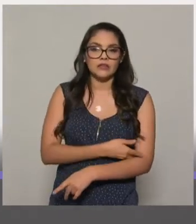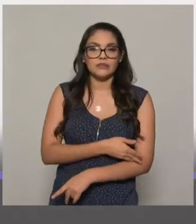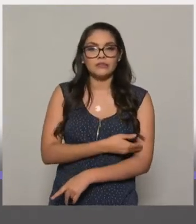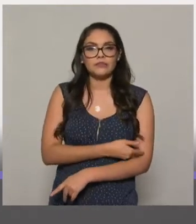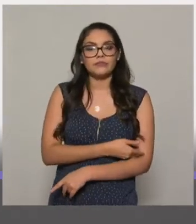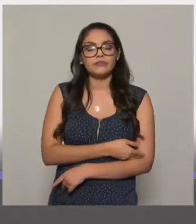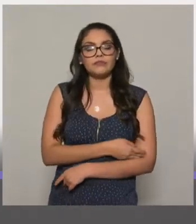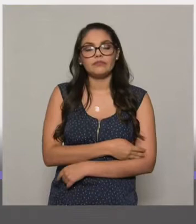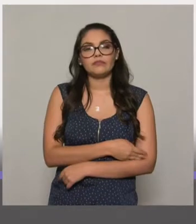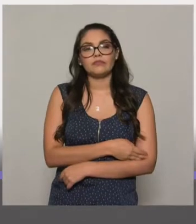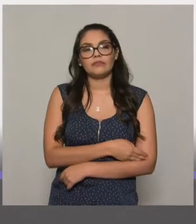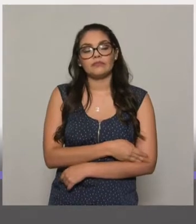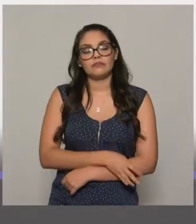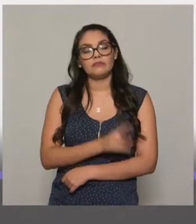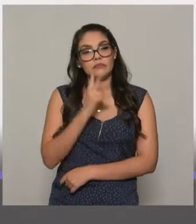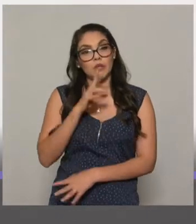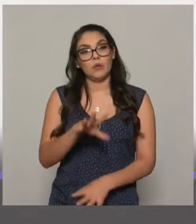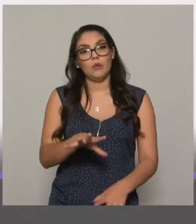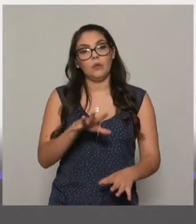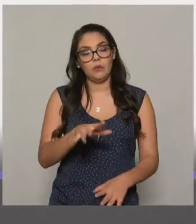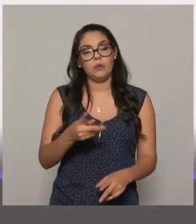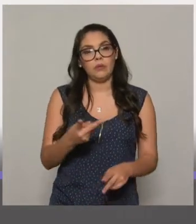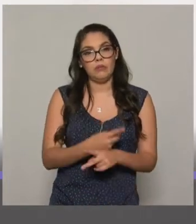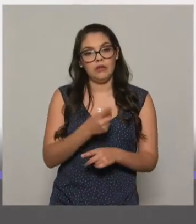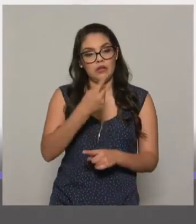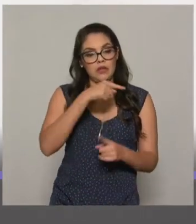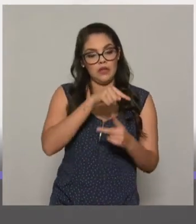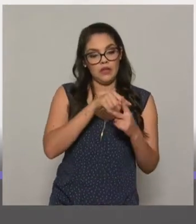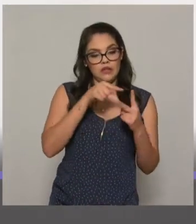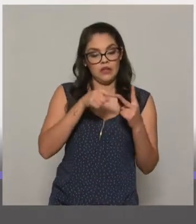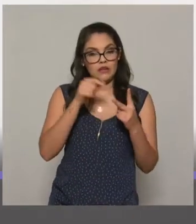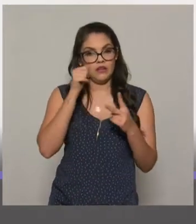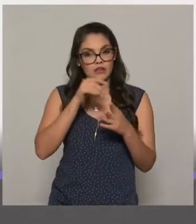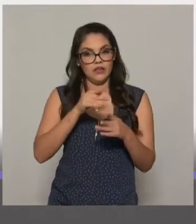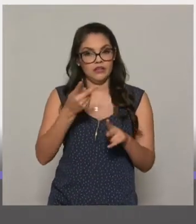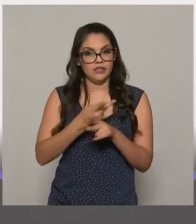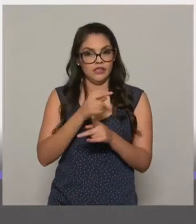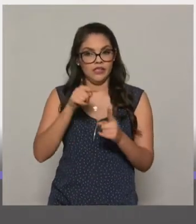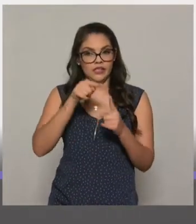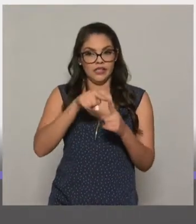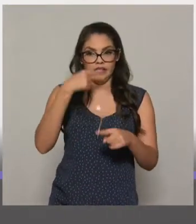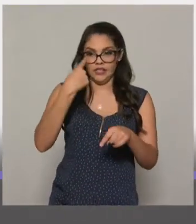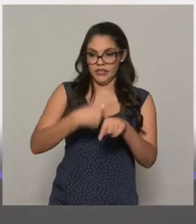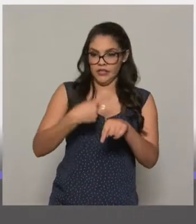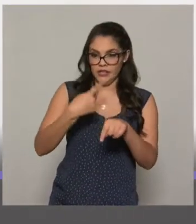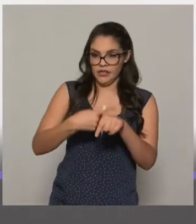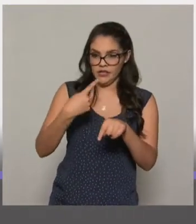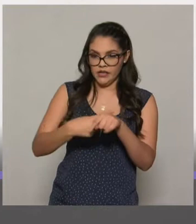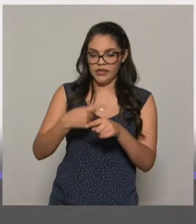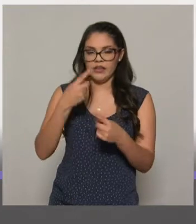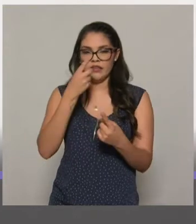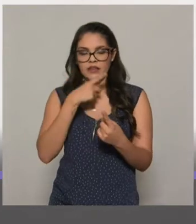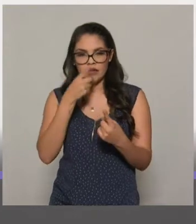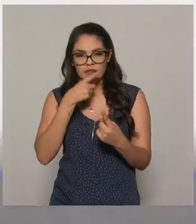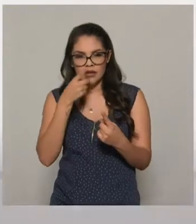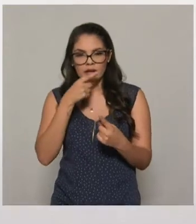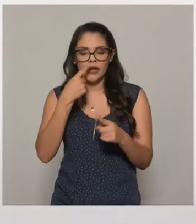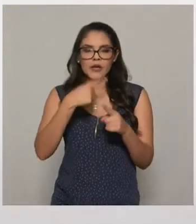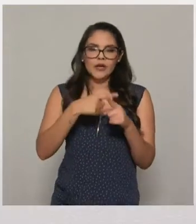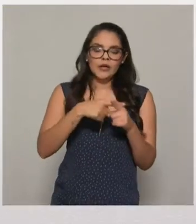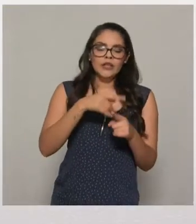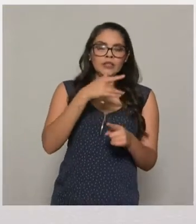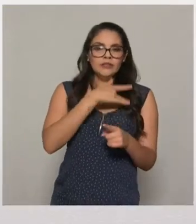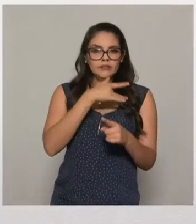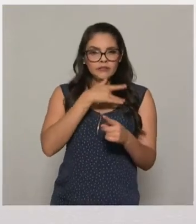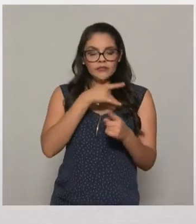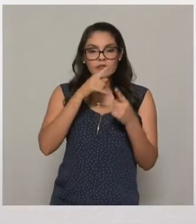tan relevante en relación a que pues, las primeras 2 causas de muerte en México pues, son las enfermedades crónico-degenerativas, diabetes y enfermedades